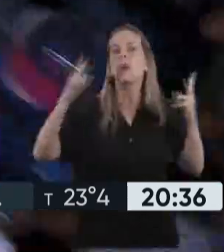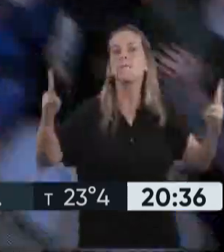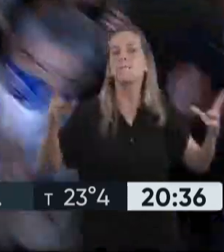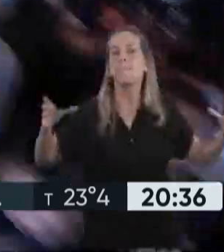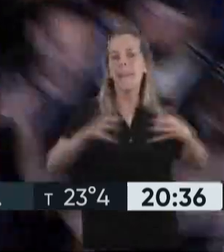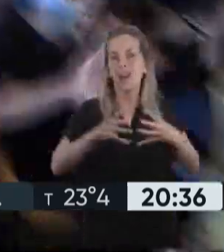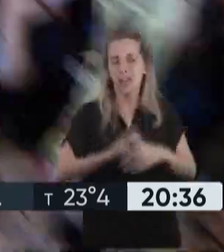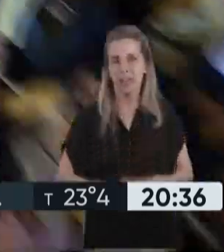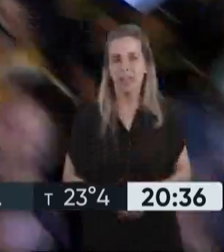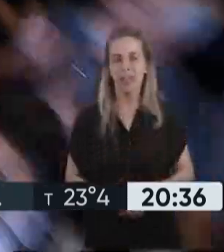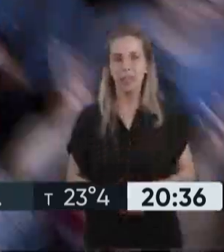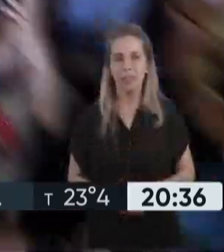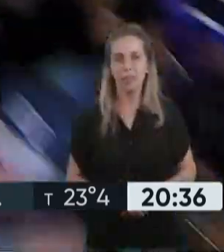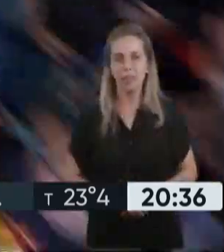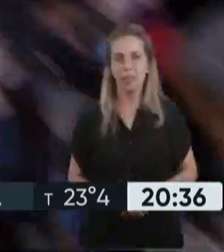peronistas.